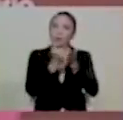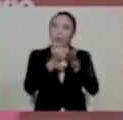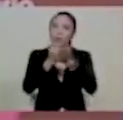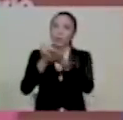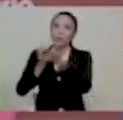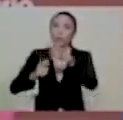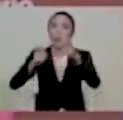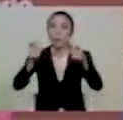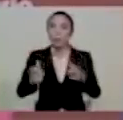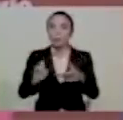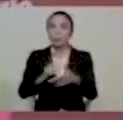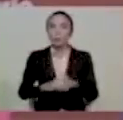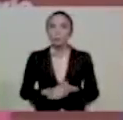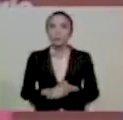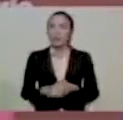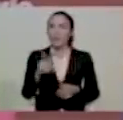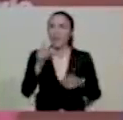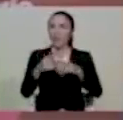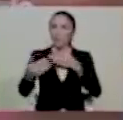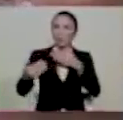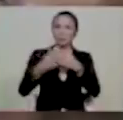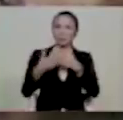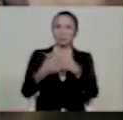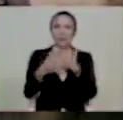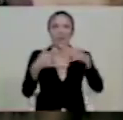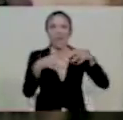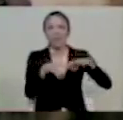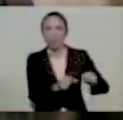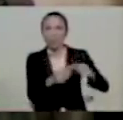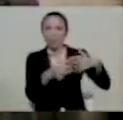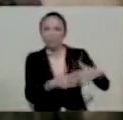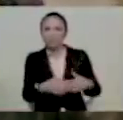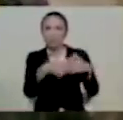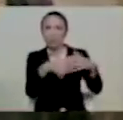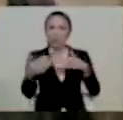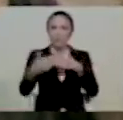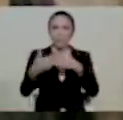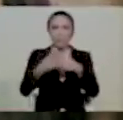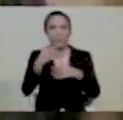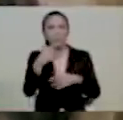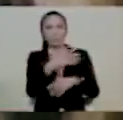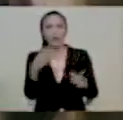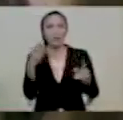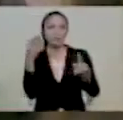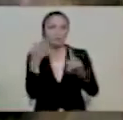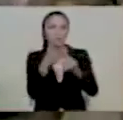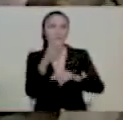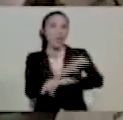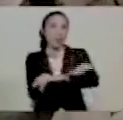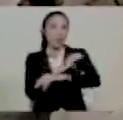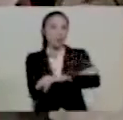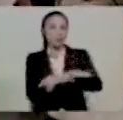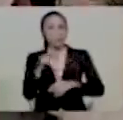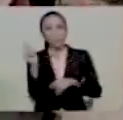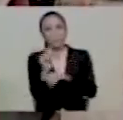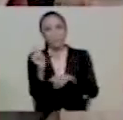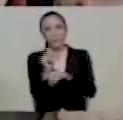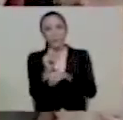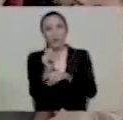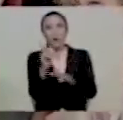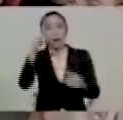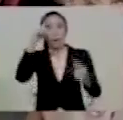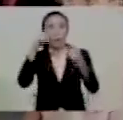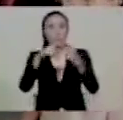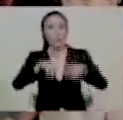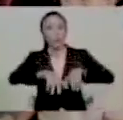también a quienes agreden y quieren el mal para Venezuela, a esa derecha extremista opositora que quiere la destrucción del